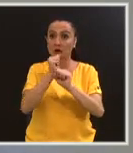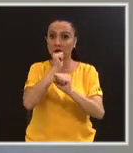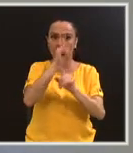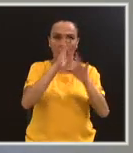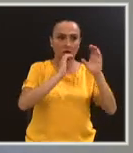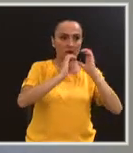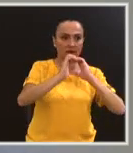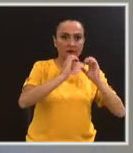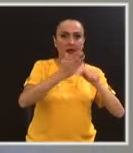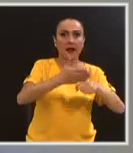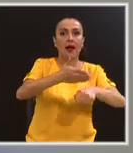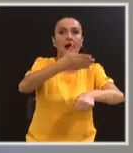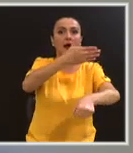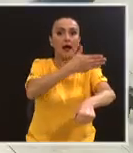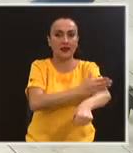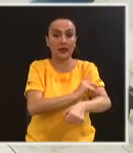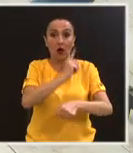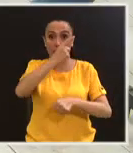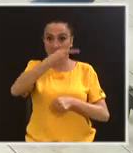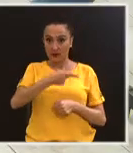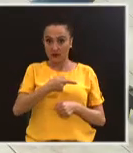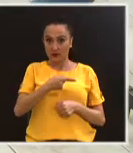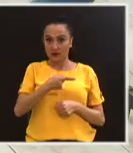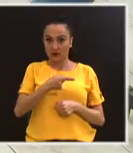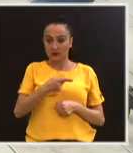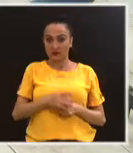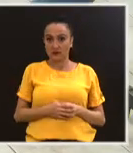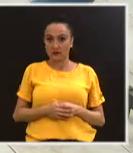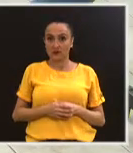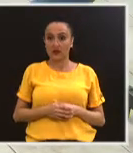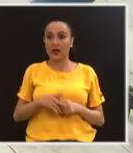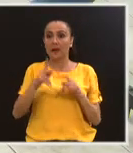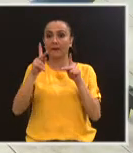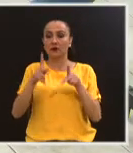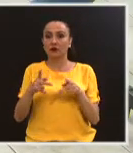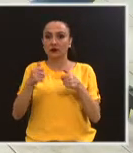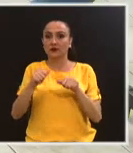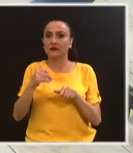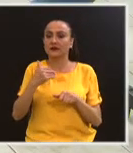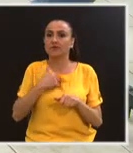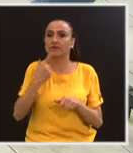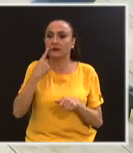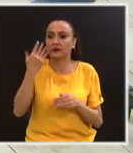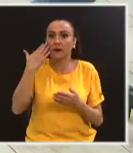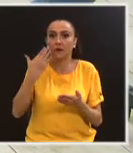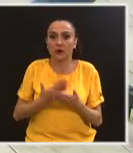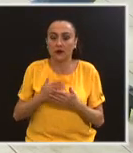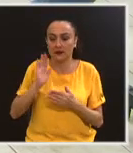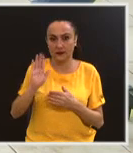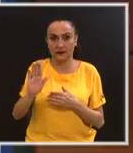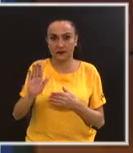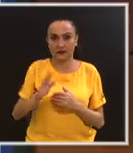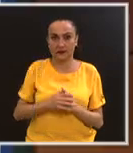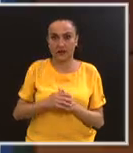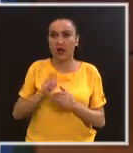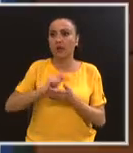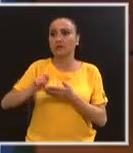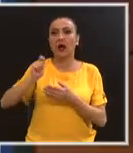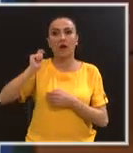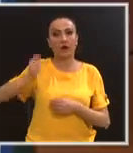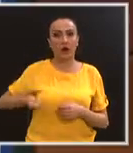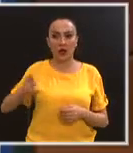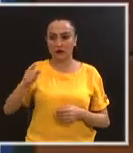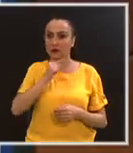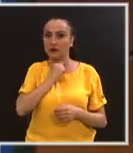entrevista previa obligatoria donde los contrayentes tengan que demostrarle a ese notario a ese